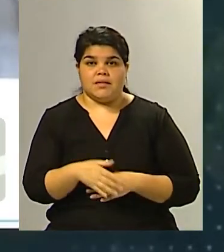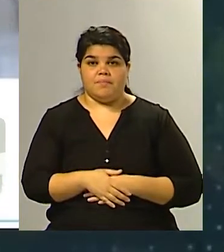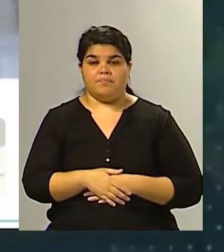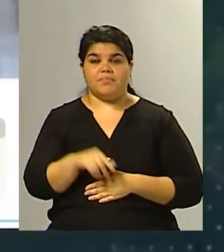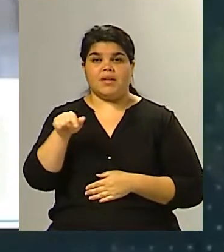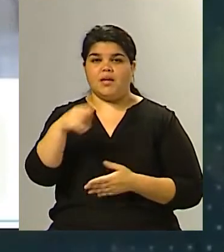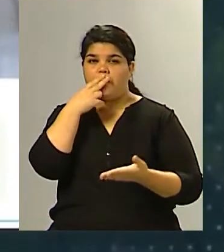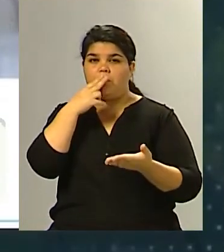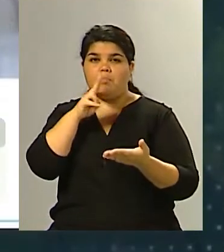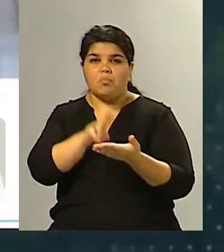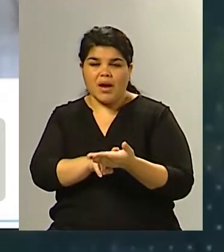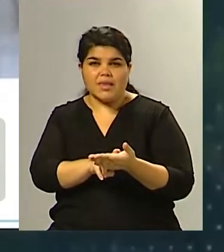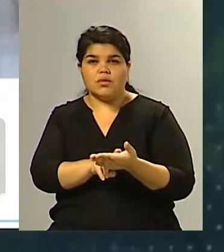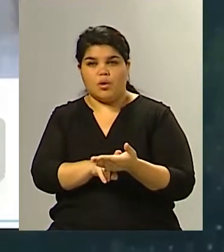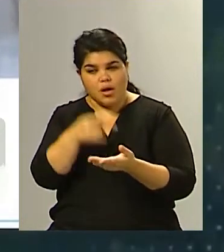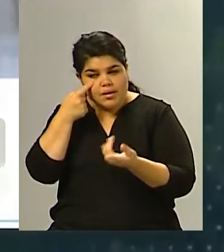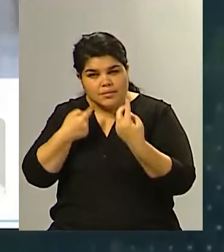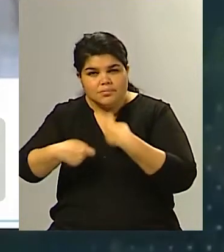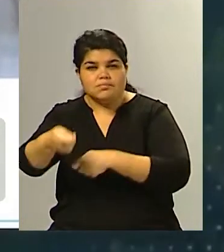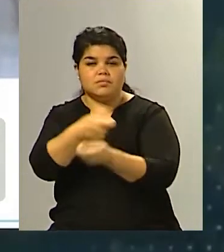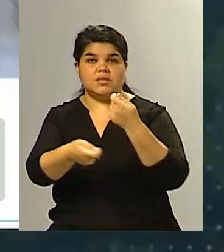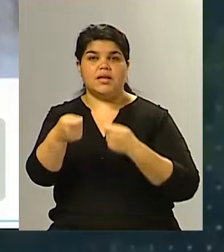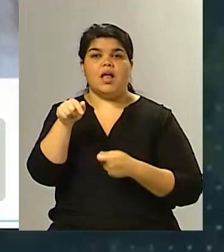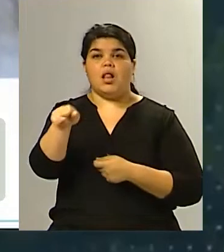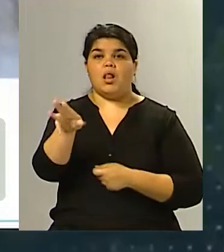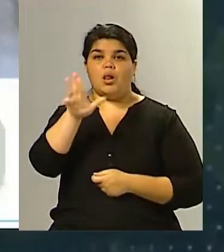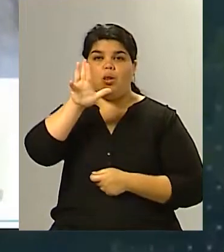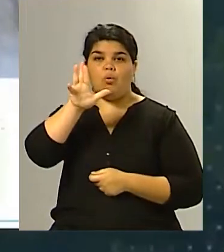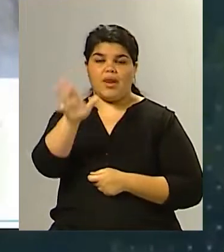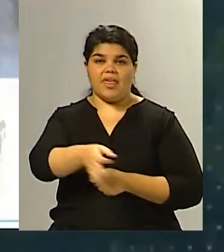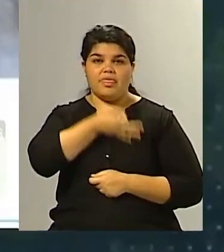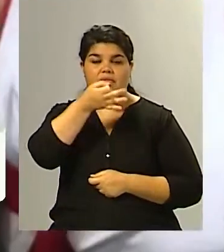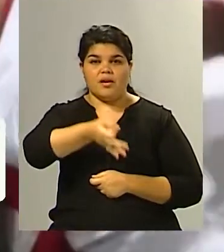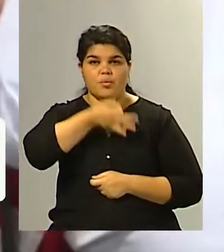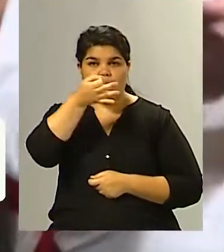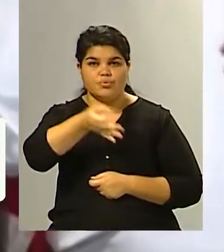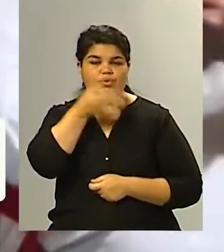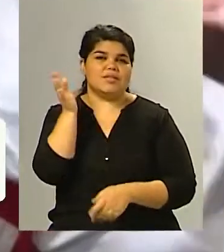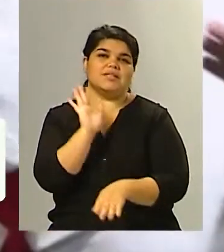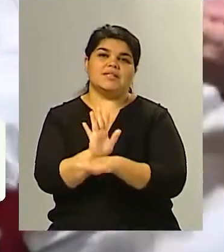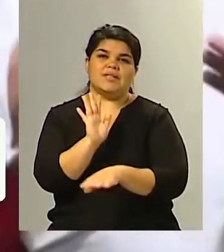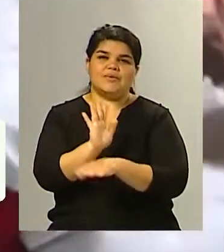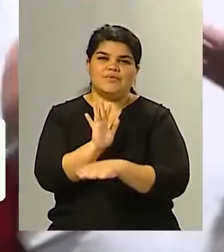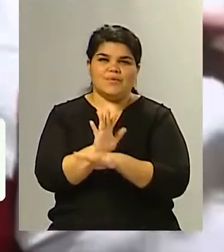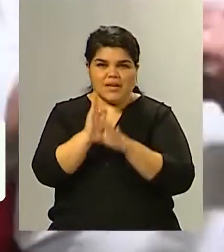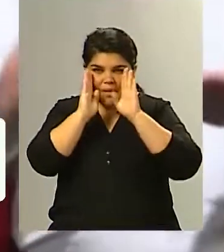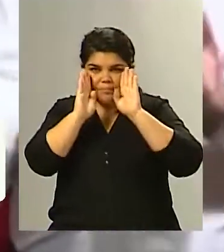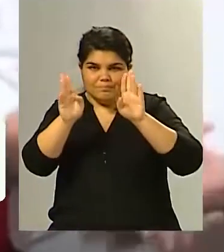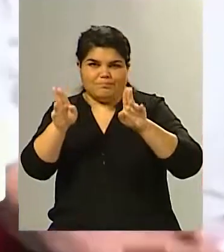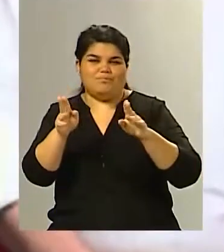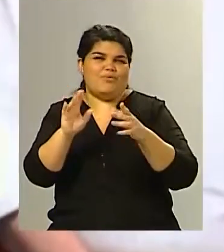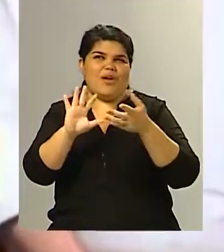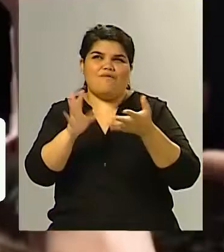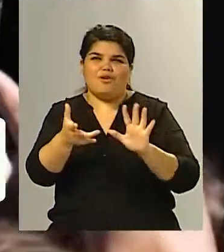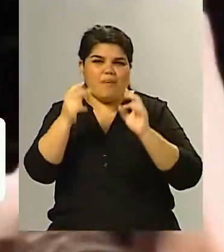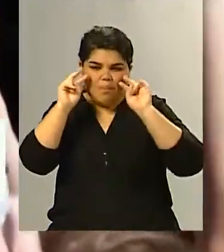El discurso de Lula fue centrista. Yo creo que tanto, es muy interesante esto, a ver,